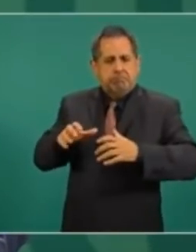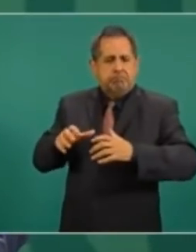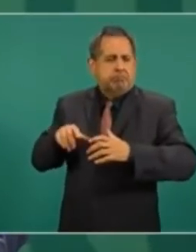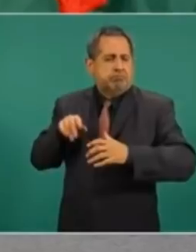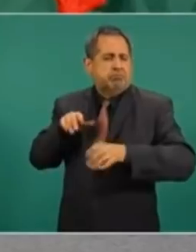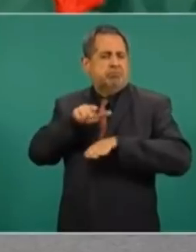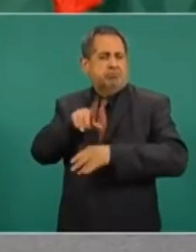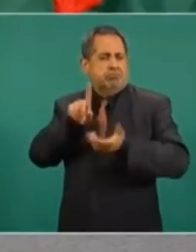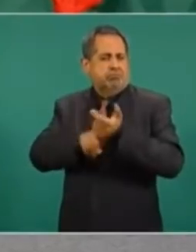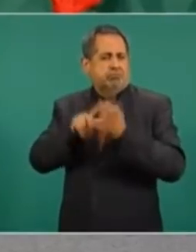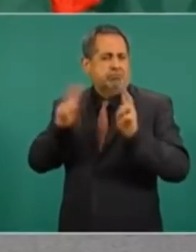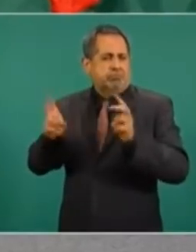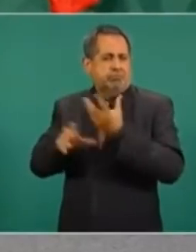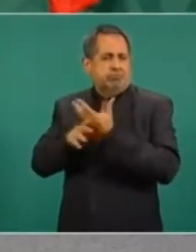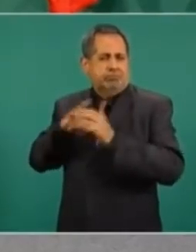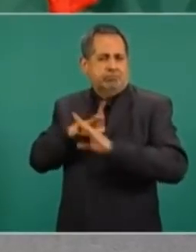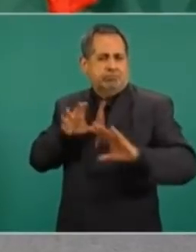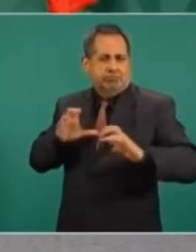posteriormente.